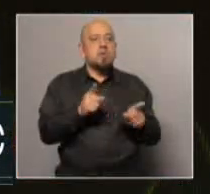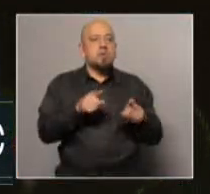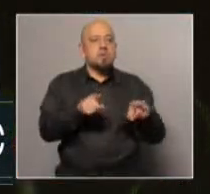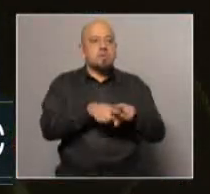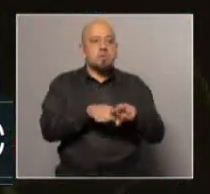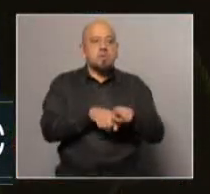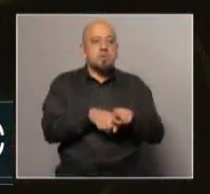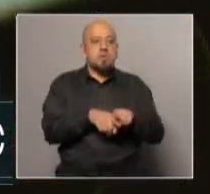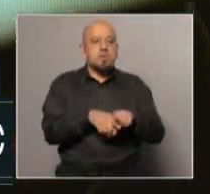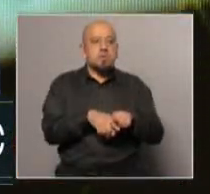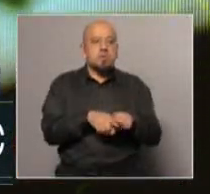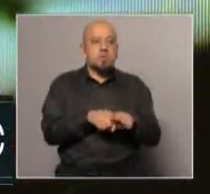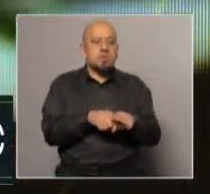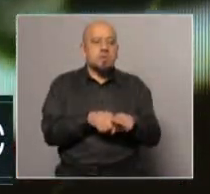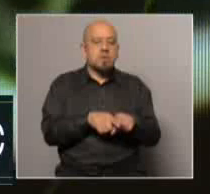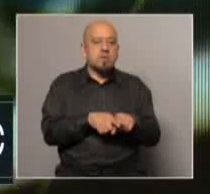plantar,